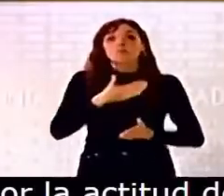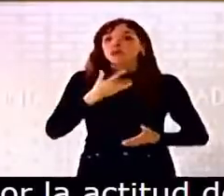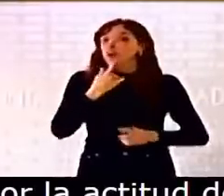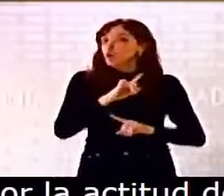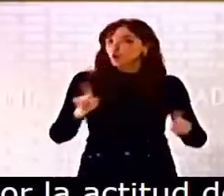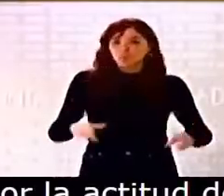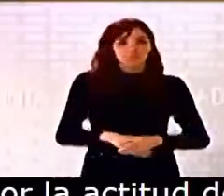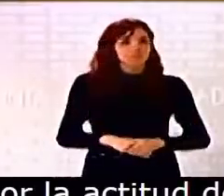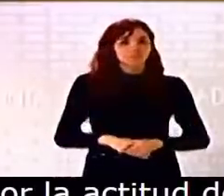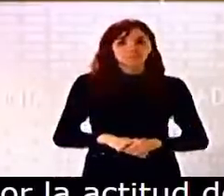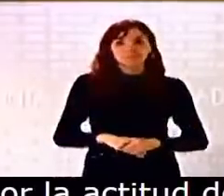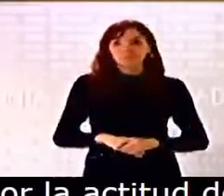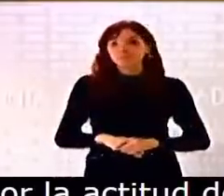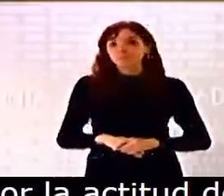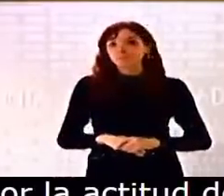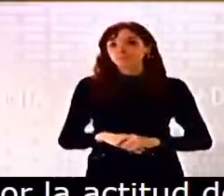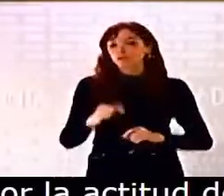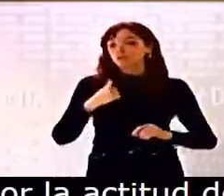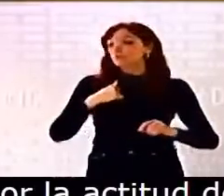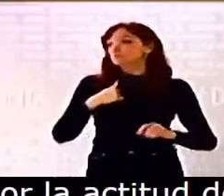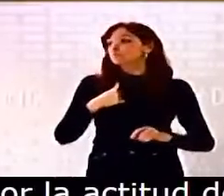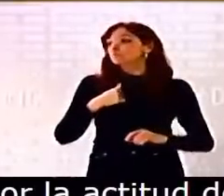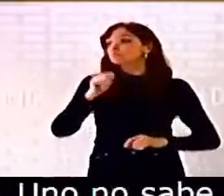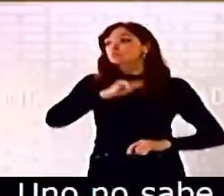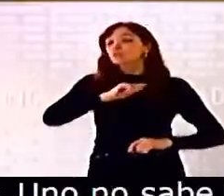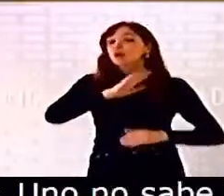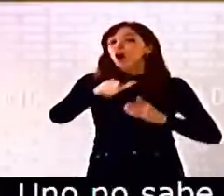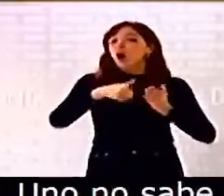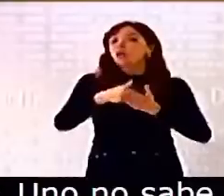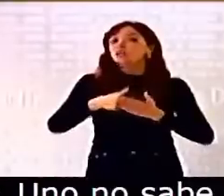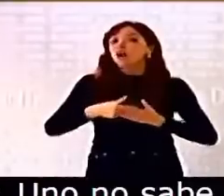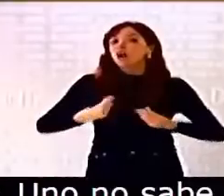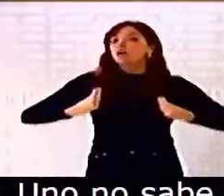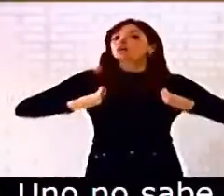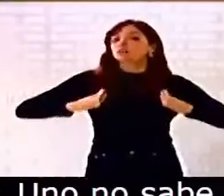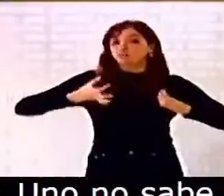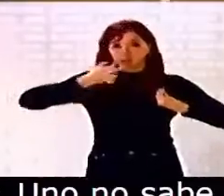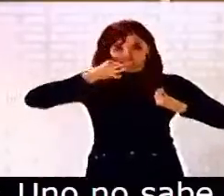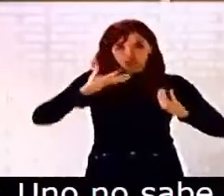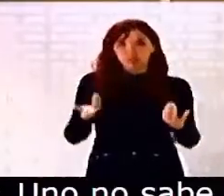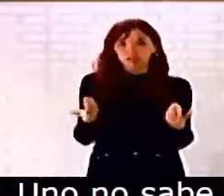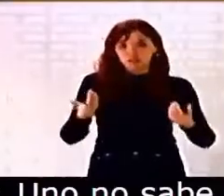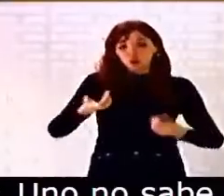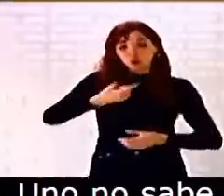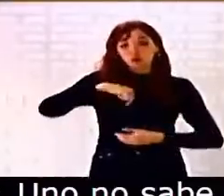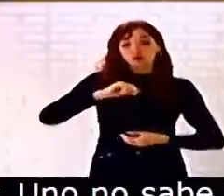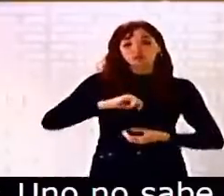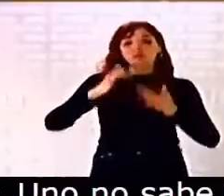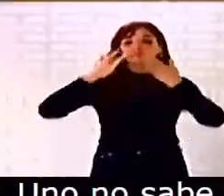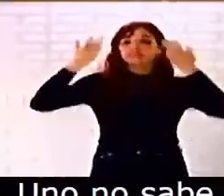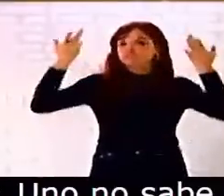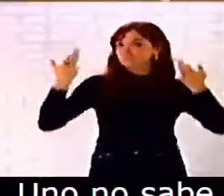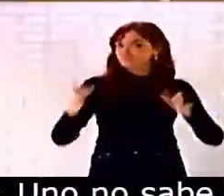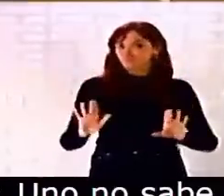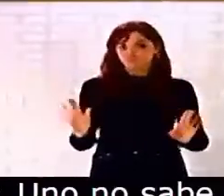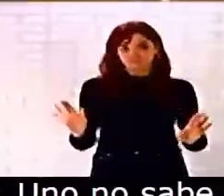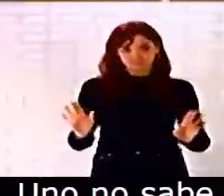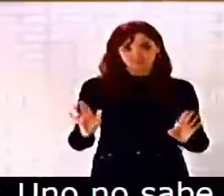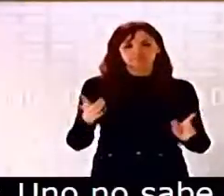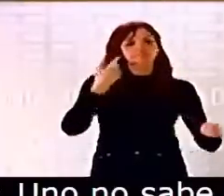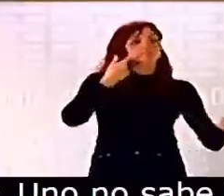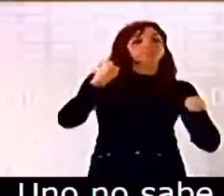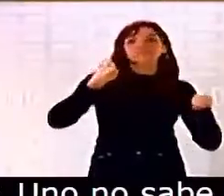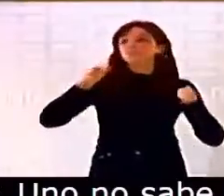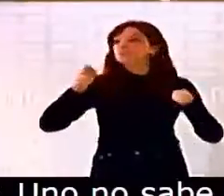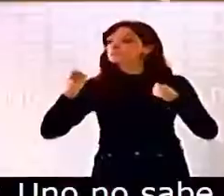Uno no sabe las cosas hasta que no le pasan. Entonces, nosotros desde la asepsia del control del